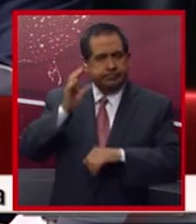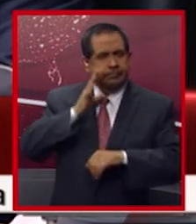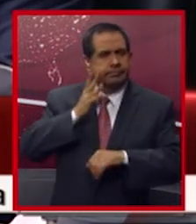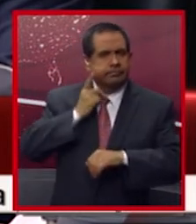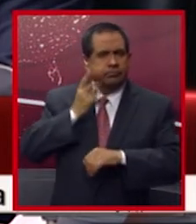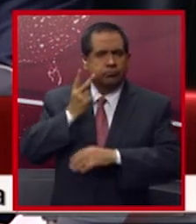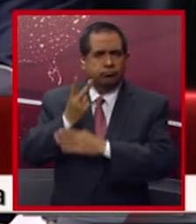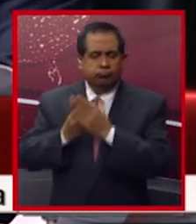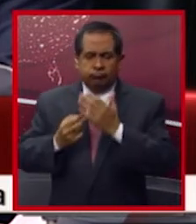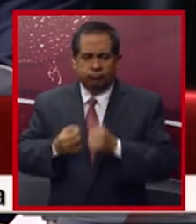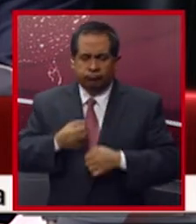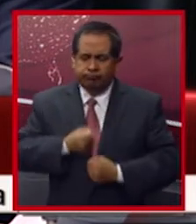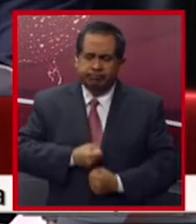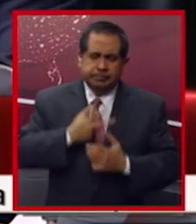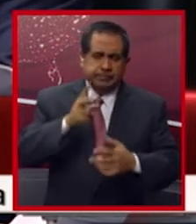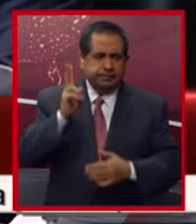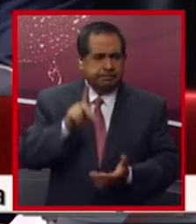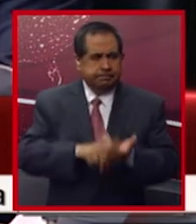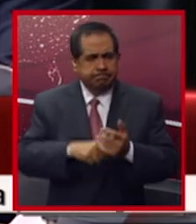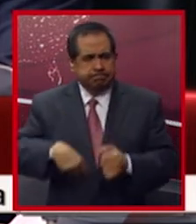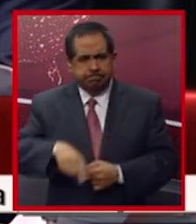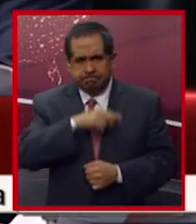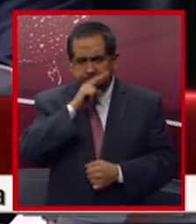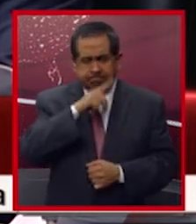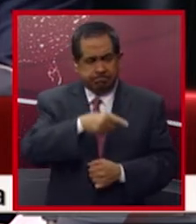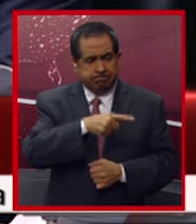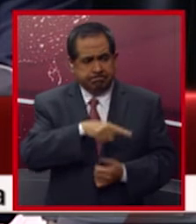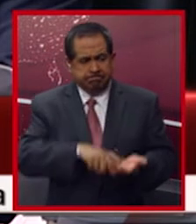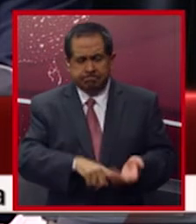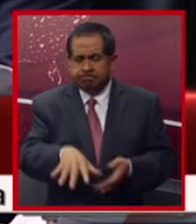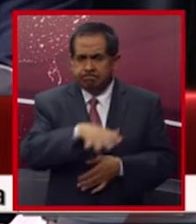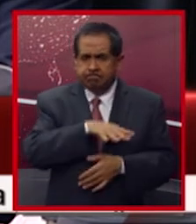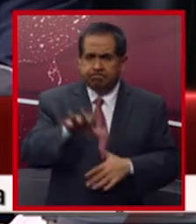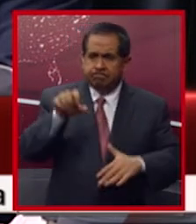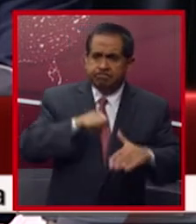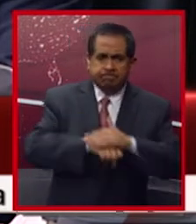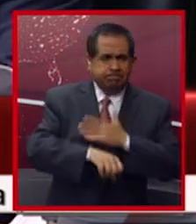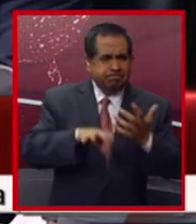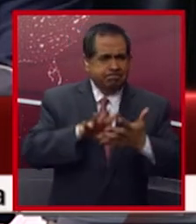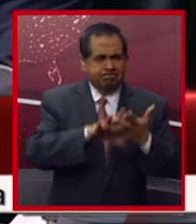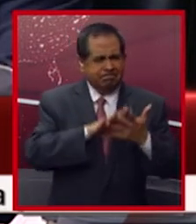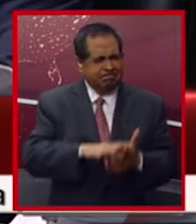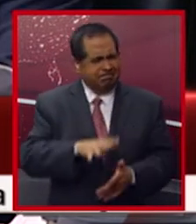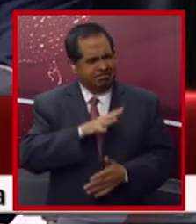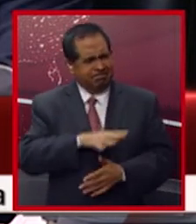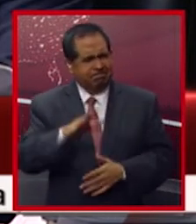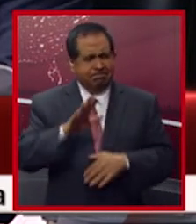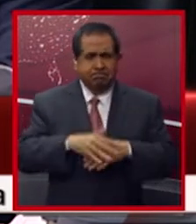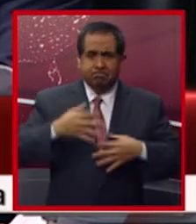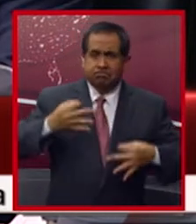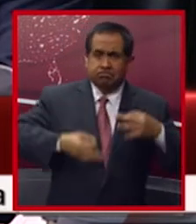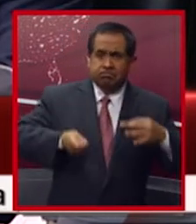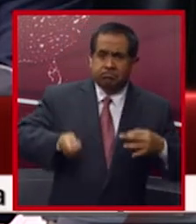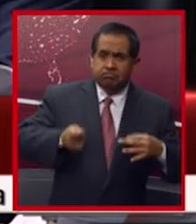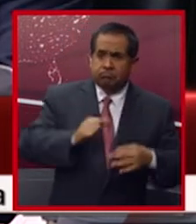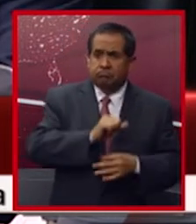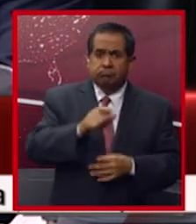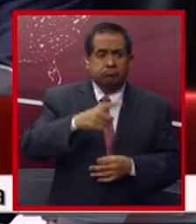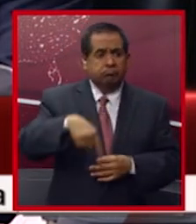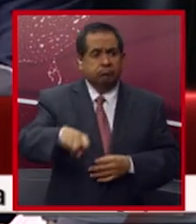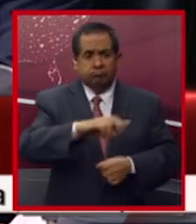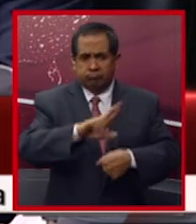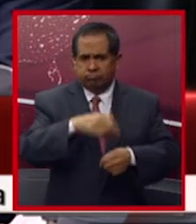Congreso de la Unión expresa su preocupación por la revocación del arresto domiciliario por parte del Tribunal Supremo de Justicia de la